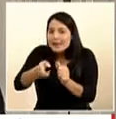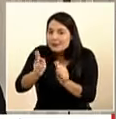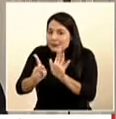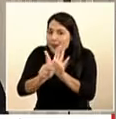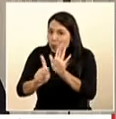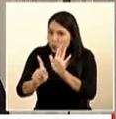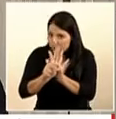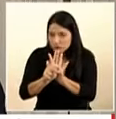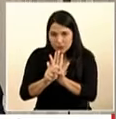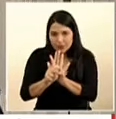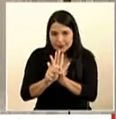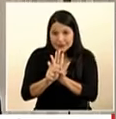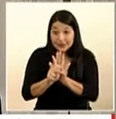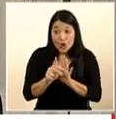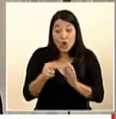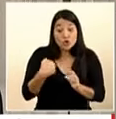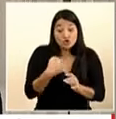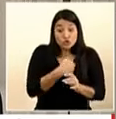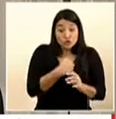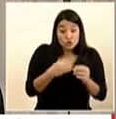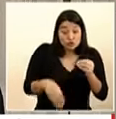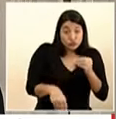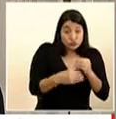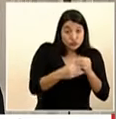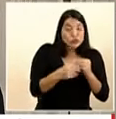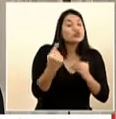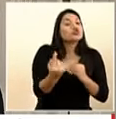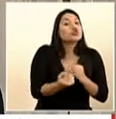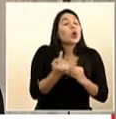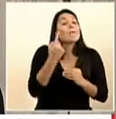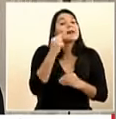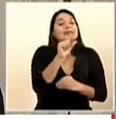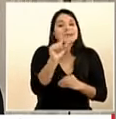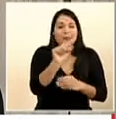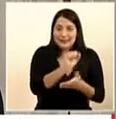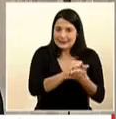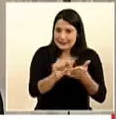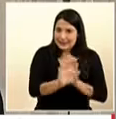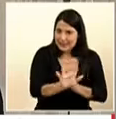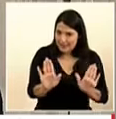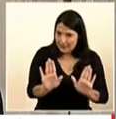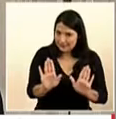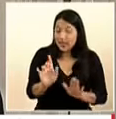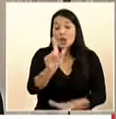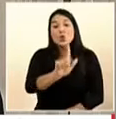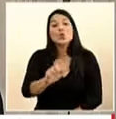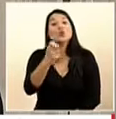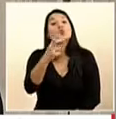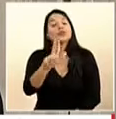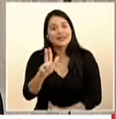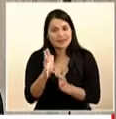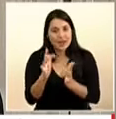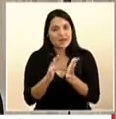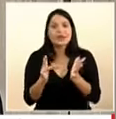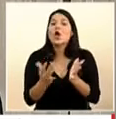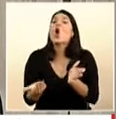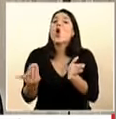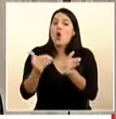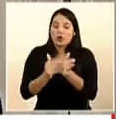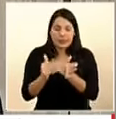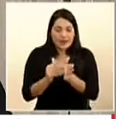estas que hemos anunciado son para el periodo en cuestión y el día lunes 13 volveremos a las